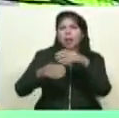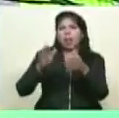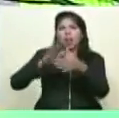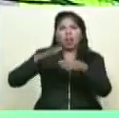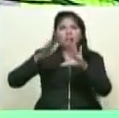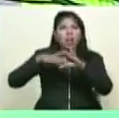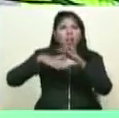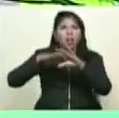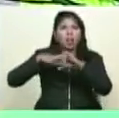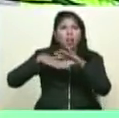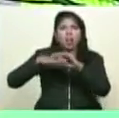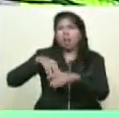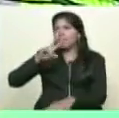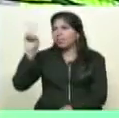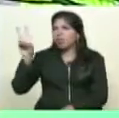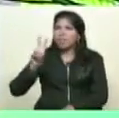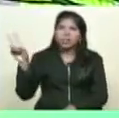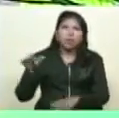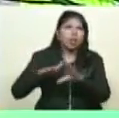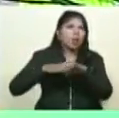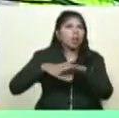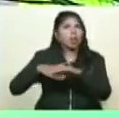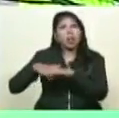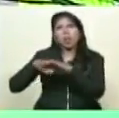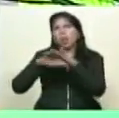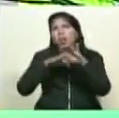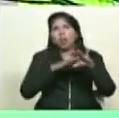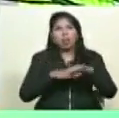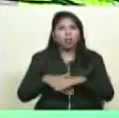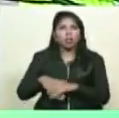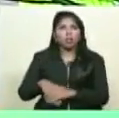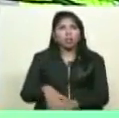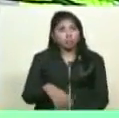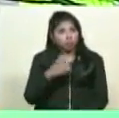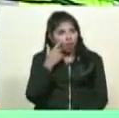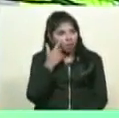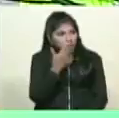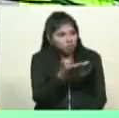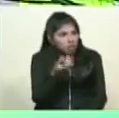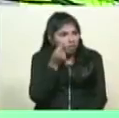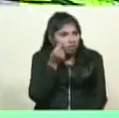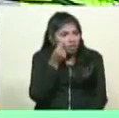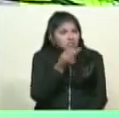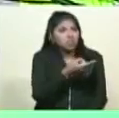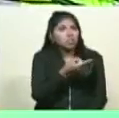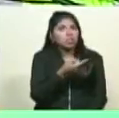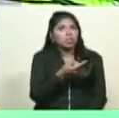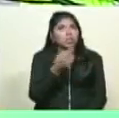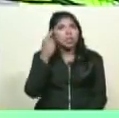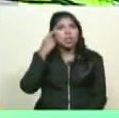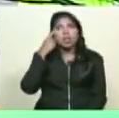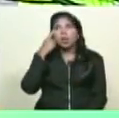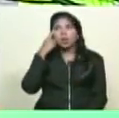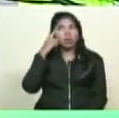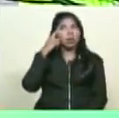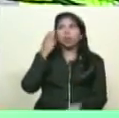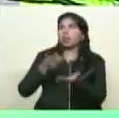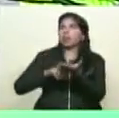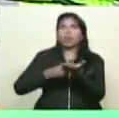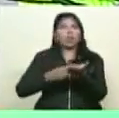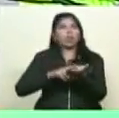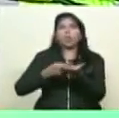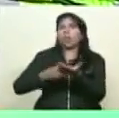mundo. Y que Venezuela, ustedes no vieron lo que dijo Santos, que Venezuela es su pesadilla. Prepárate,